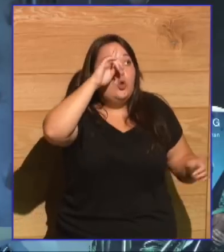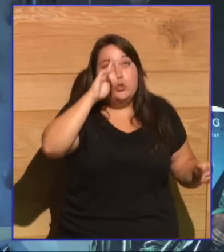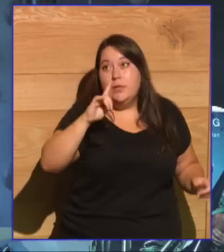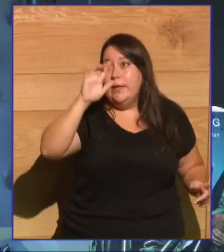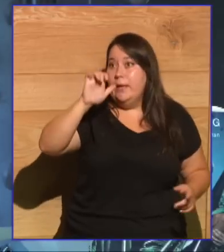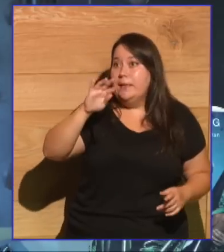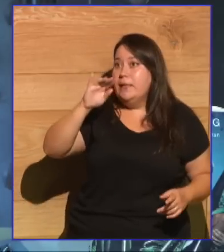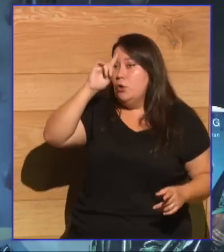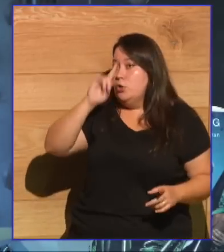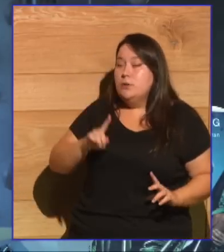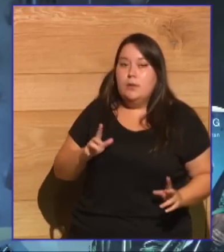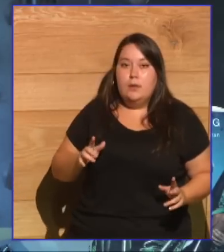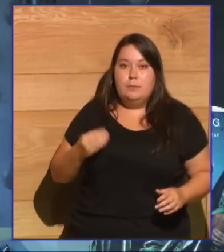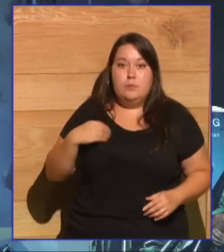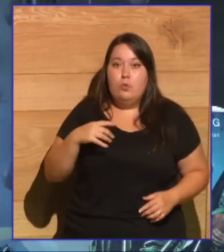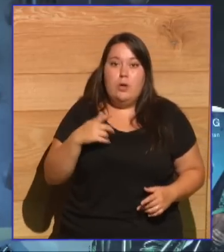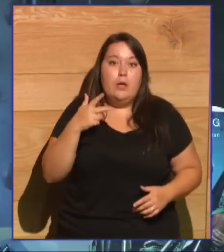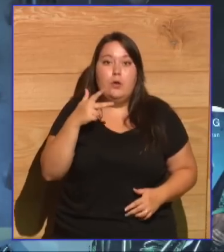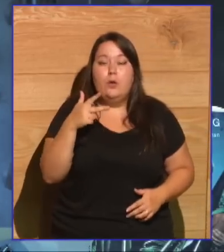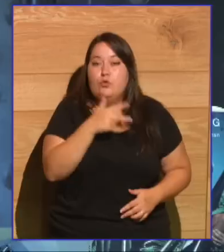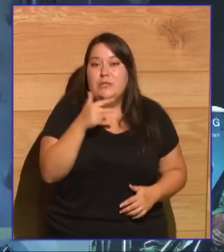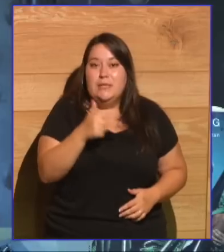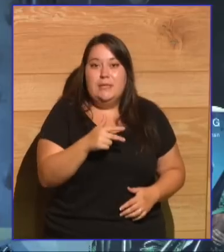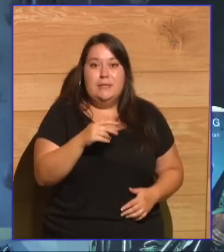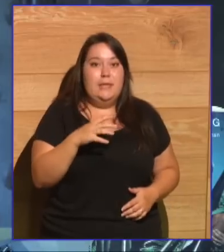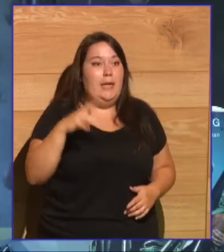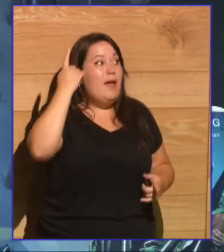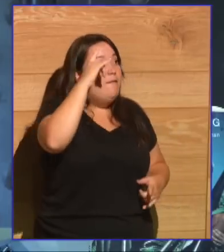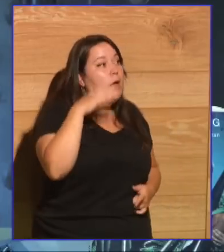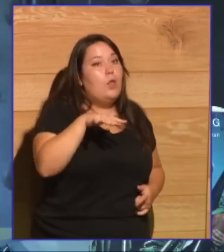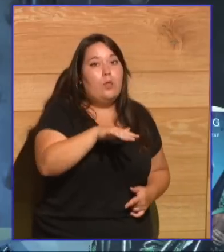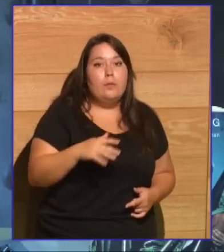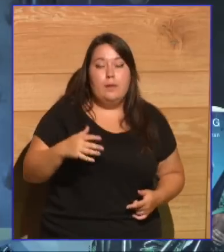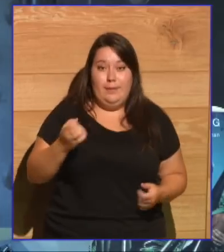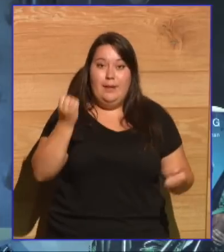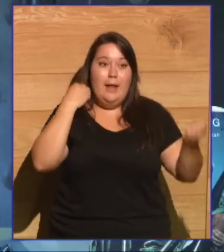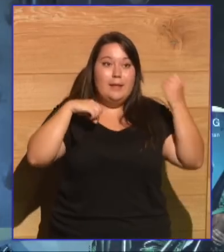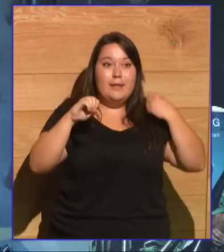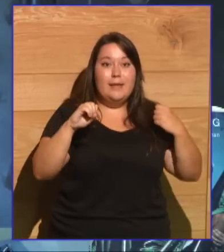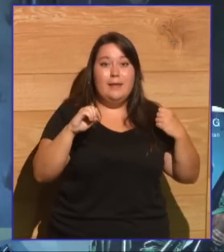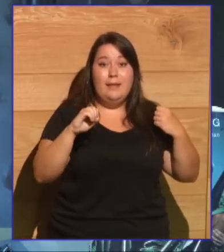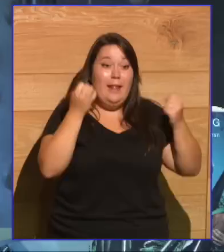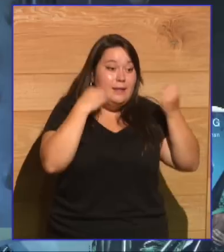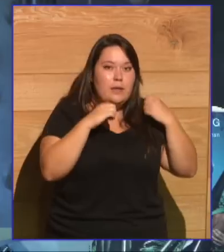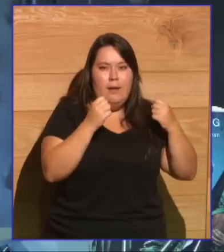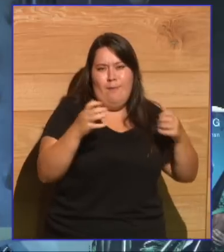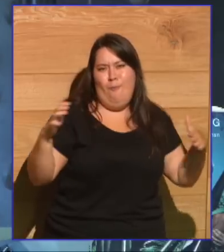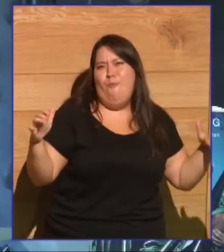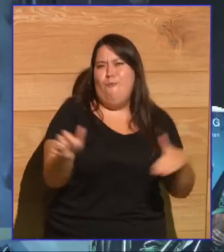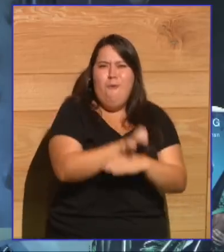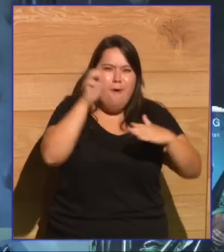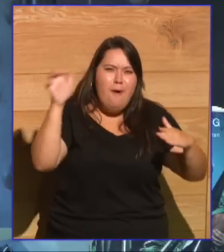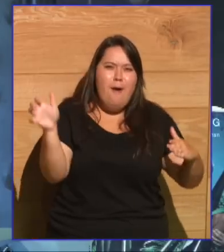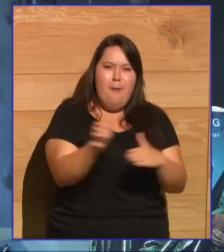dónde está este que es como el chiste de la vaca vaca que valgan que la que la actriz se muere de risa se